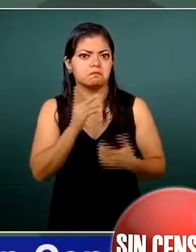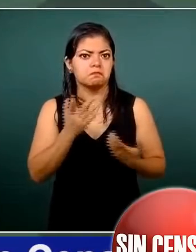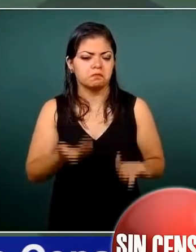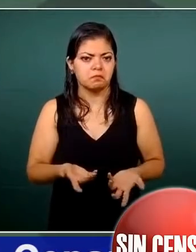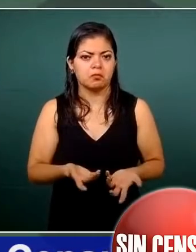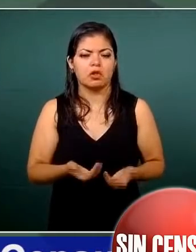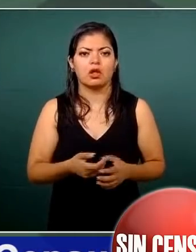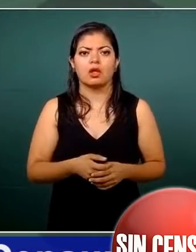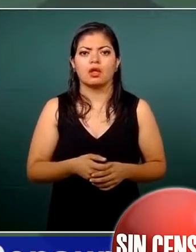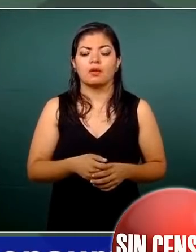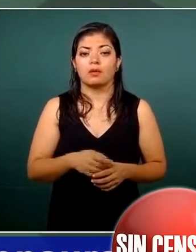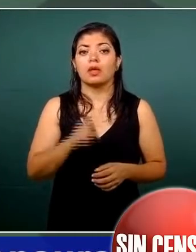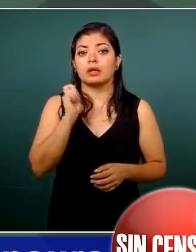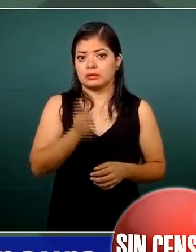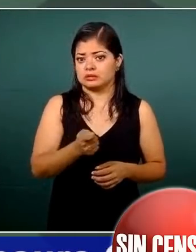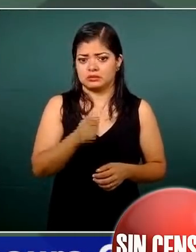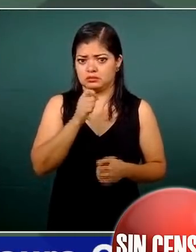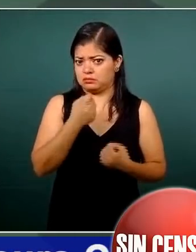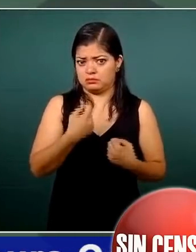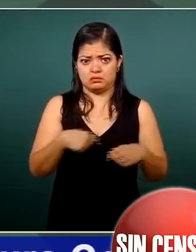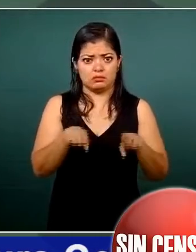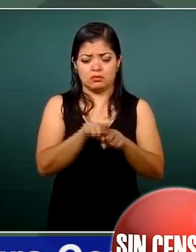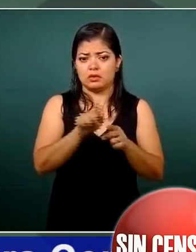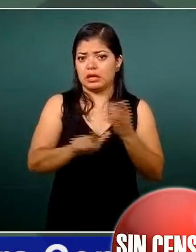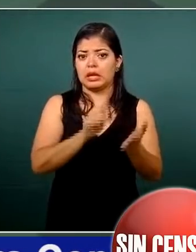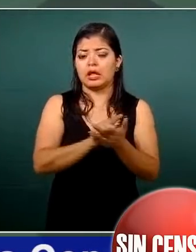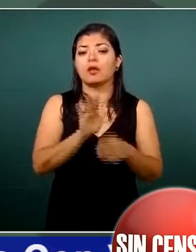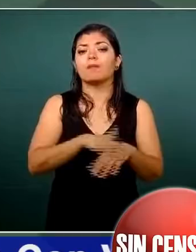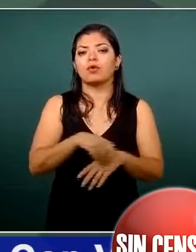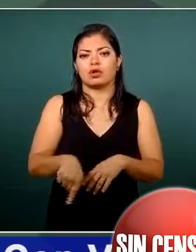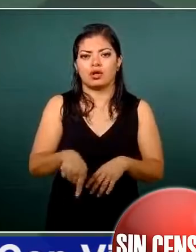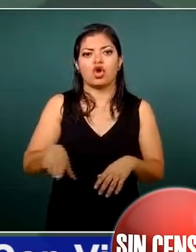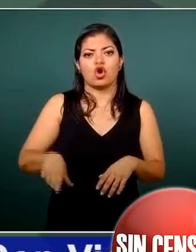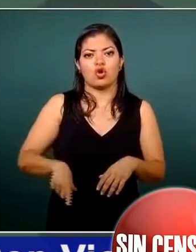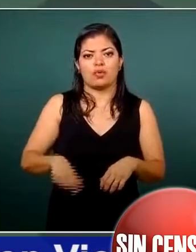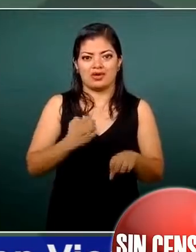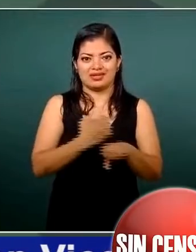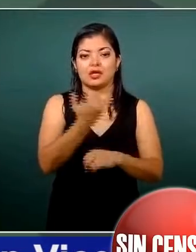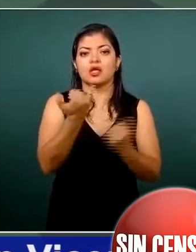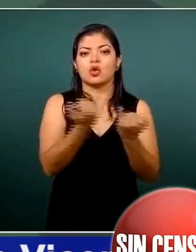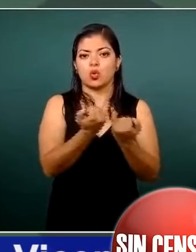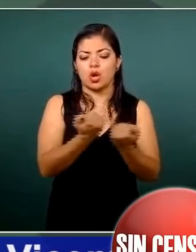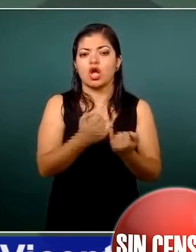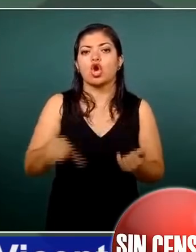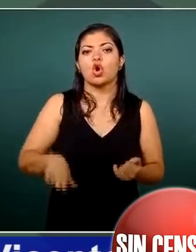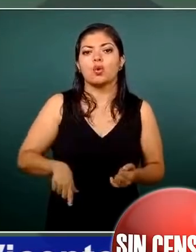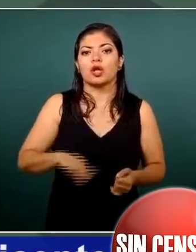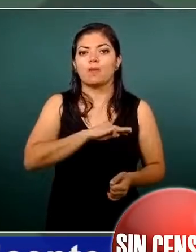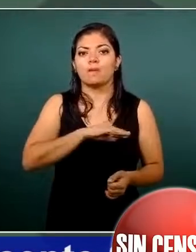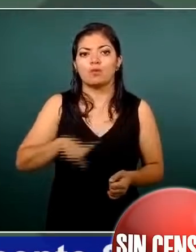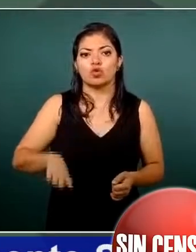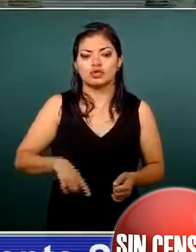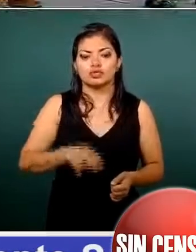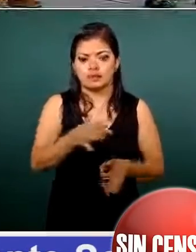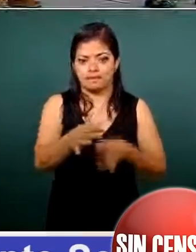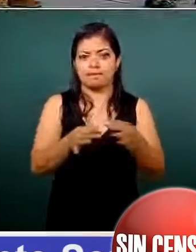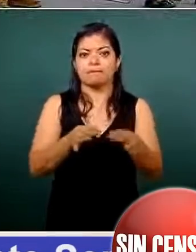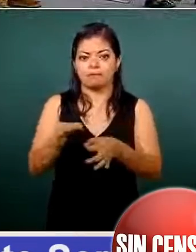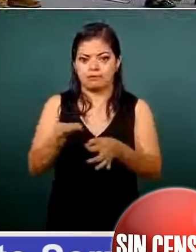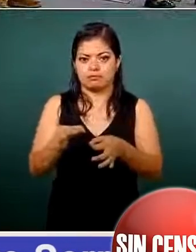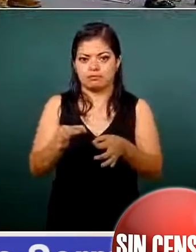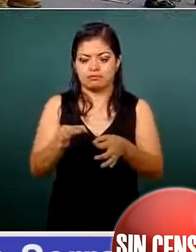una demanda legítima de los gobiernos estatales y de los gobiernos municipales. Entonces, ese es un tercer